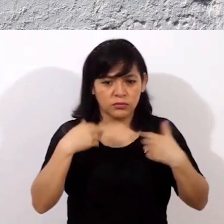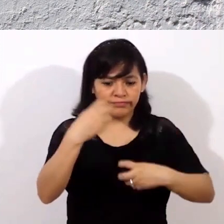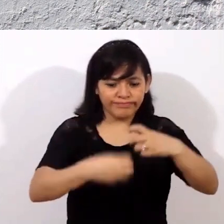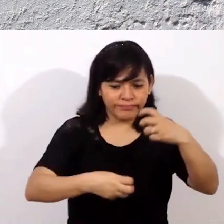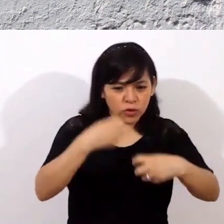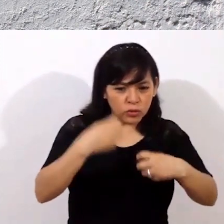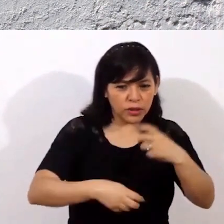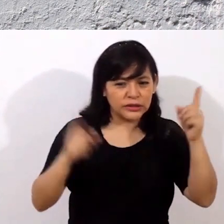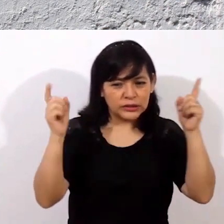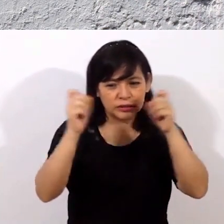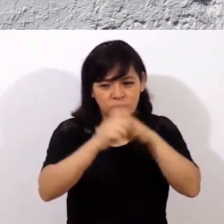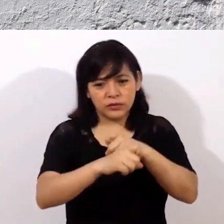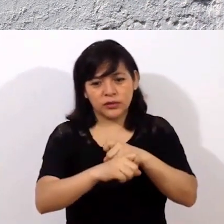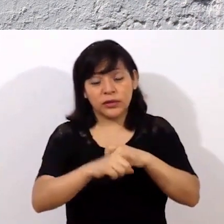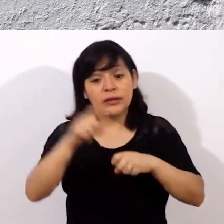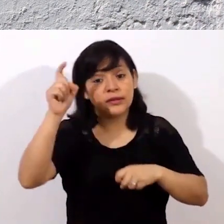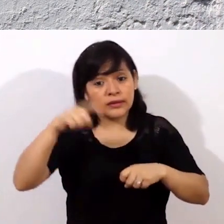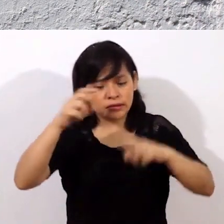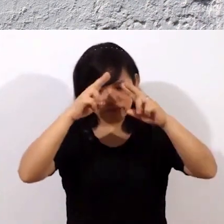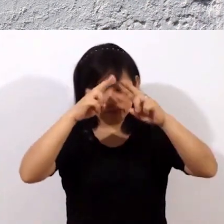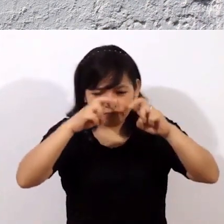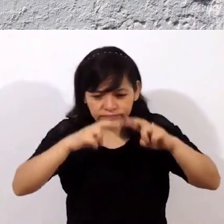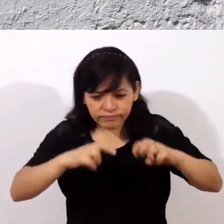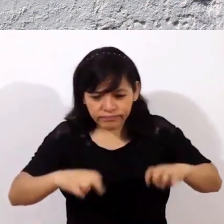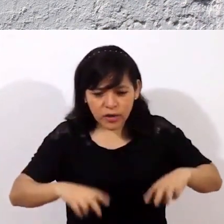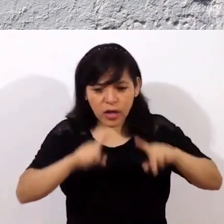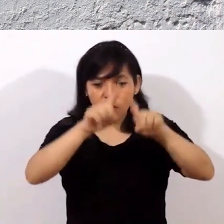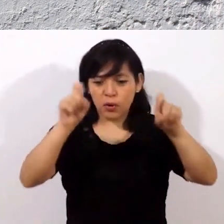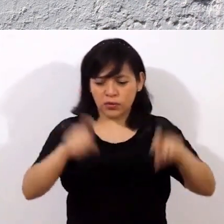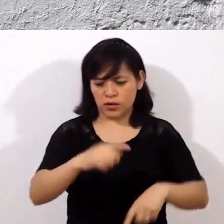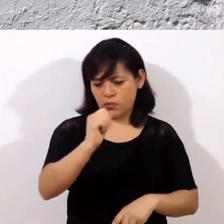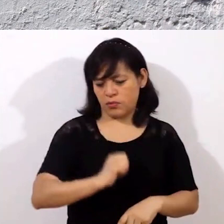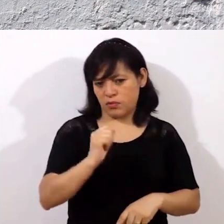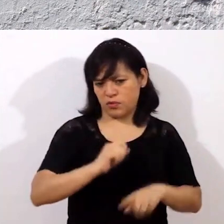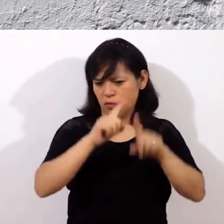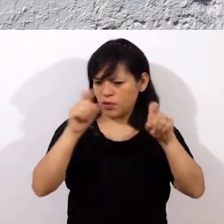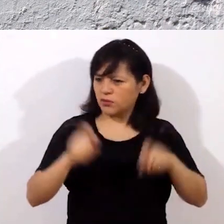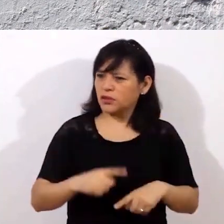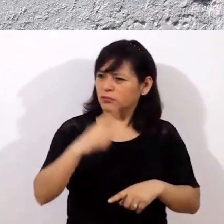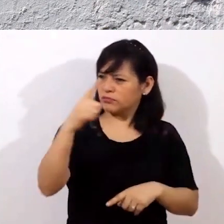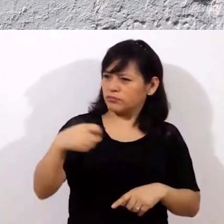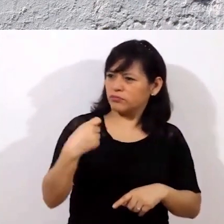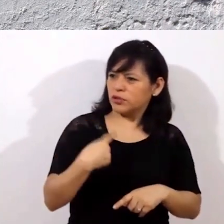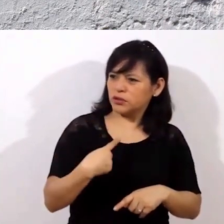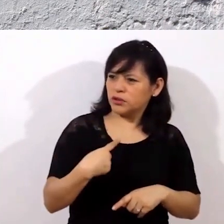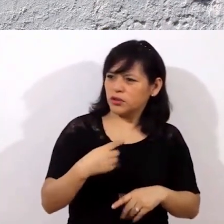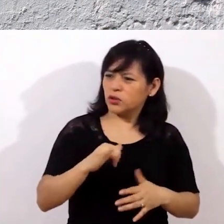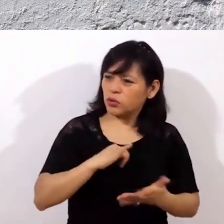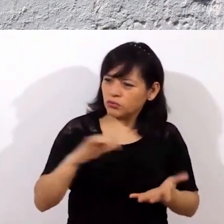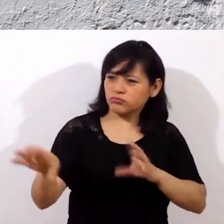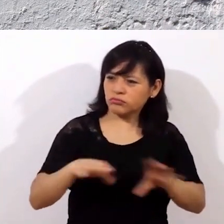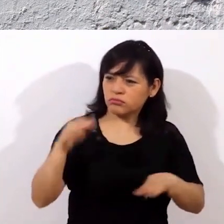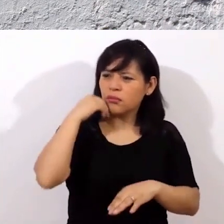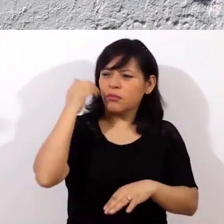de dificultades, tú y yo, debemos preguntarnos con mucha sinceridad: ¿he cometido